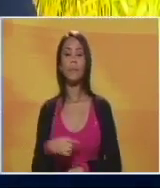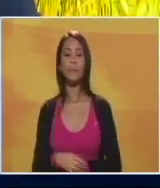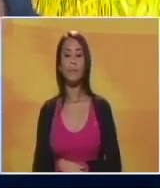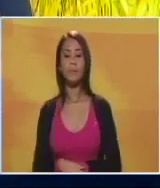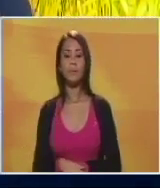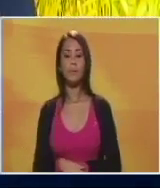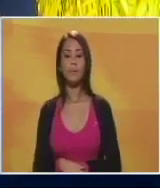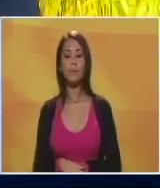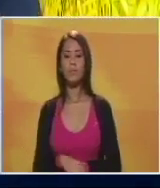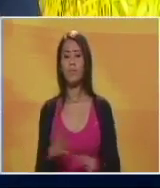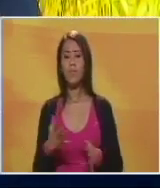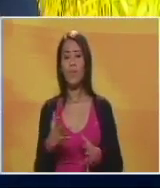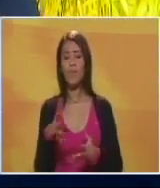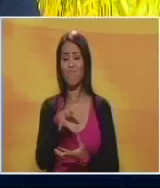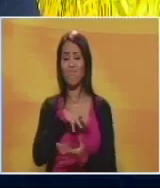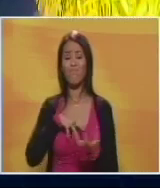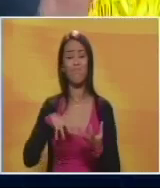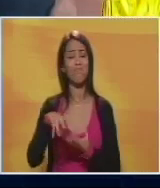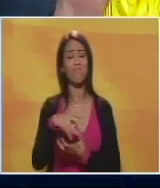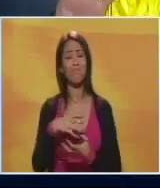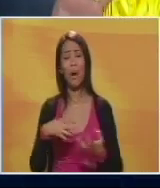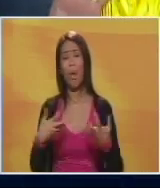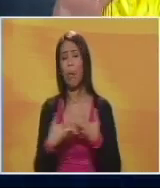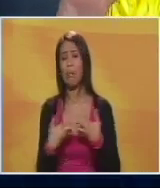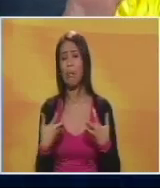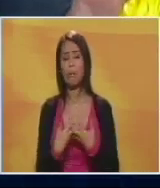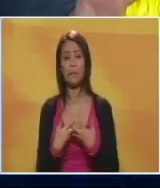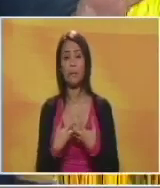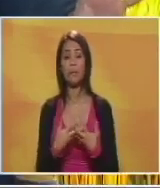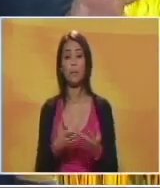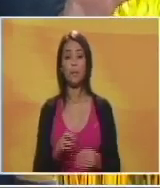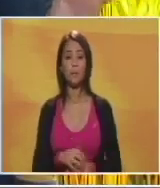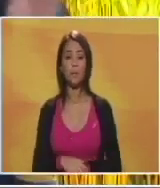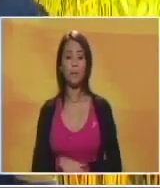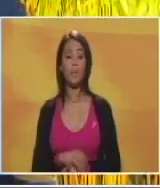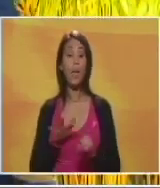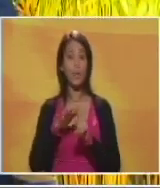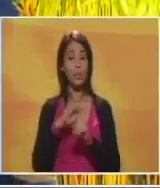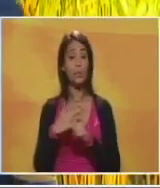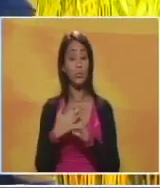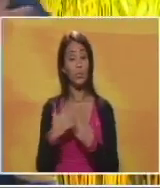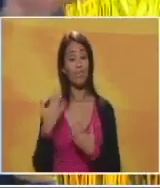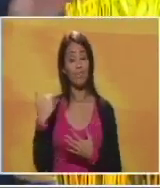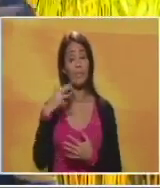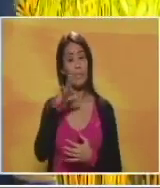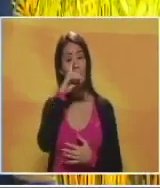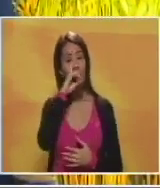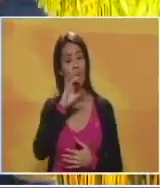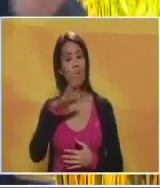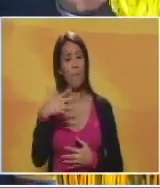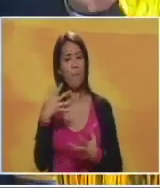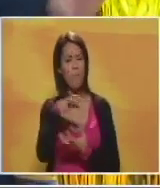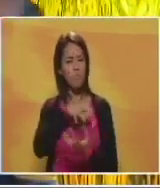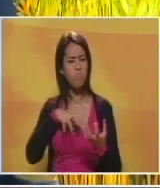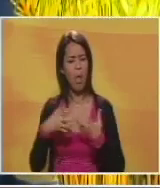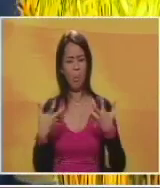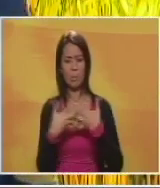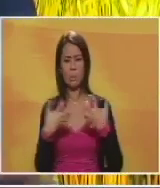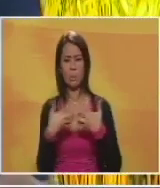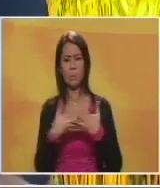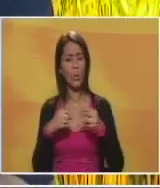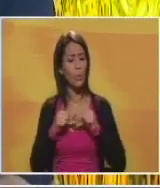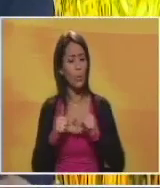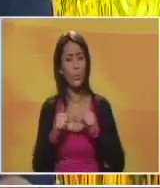había desatado esta guerra especulativa, era una situación. 5 años después de una guerra y un ataque